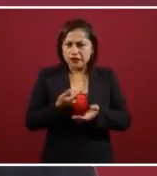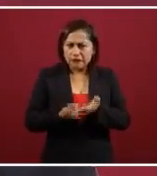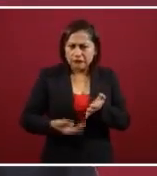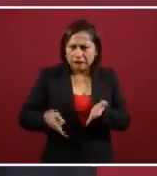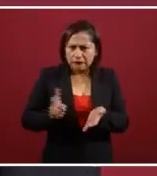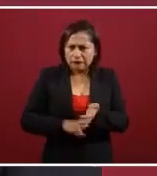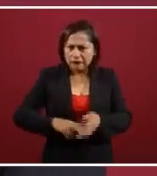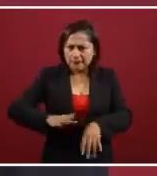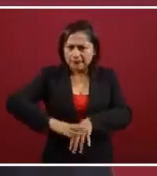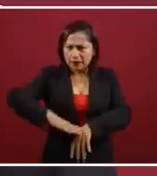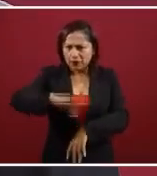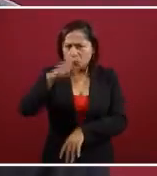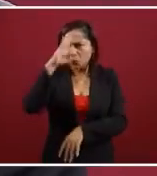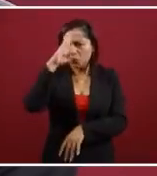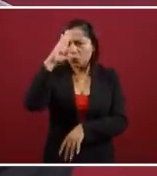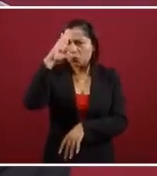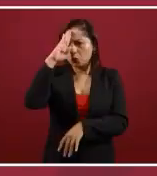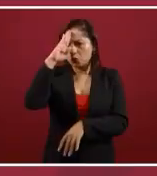Entonces, de 1,000,000,